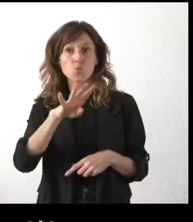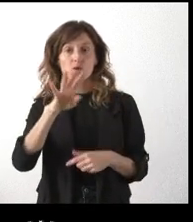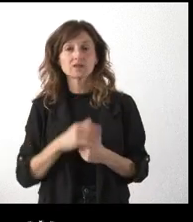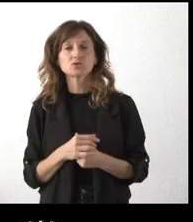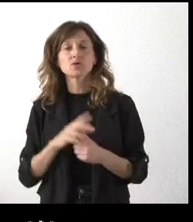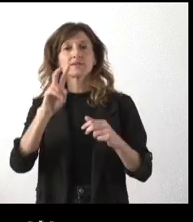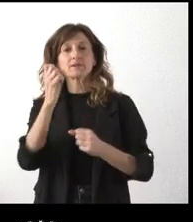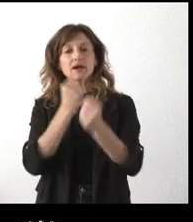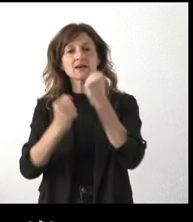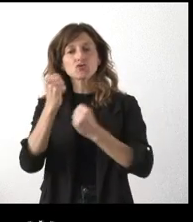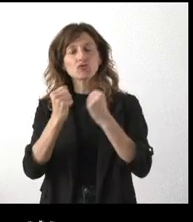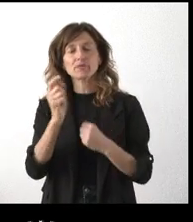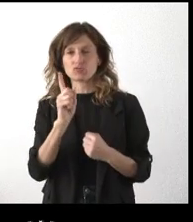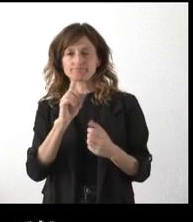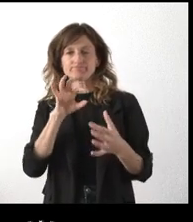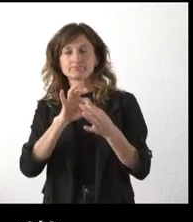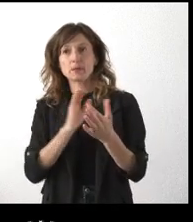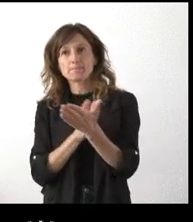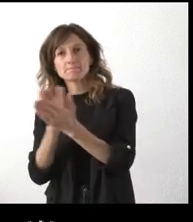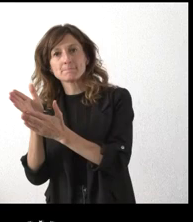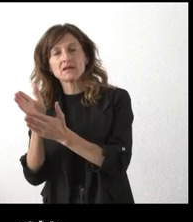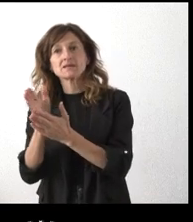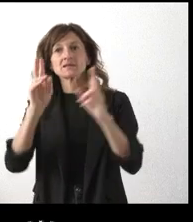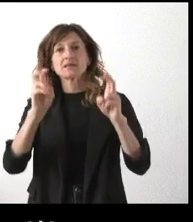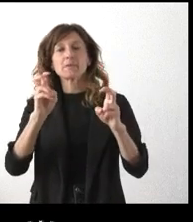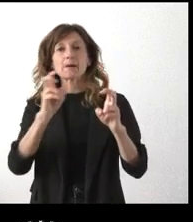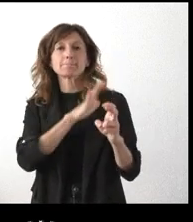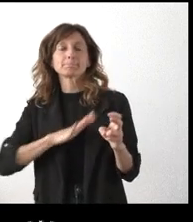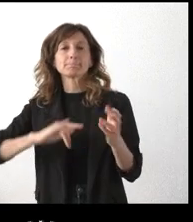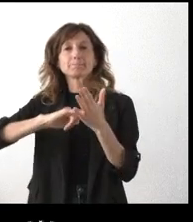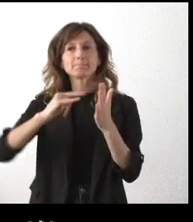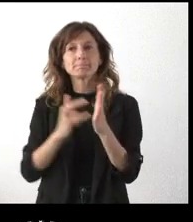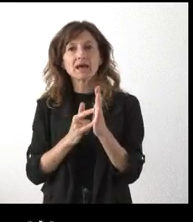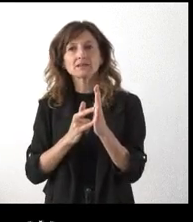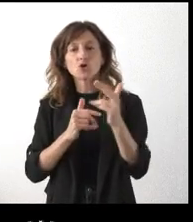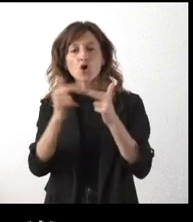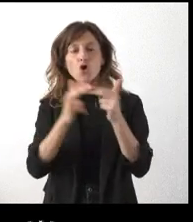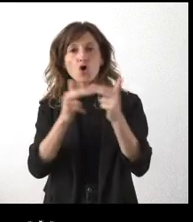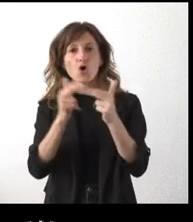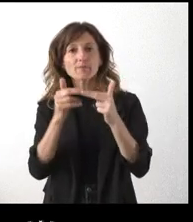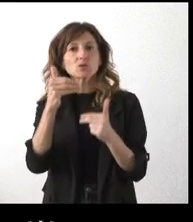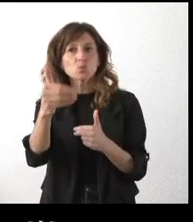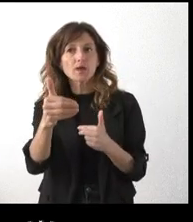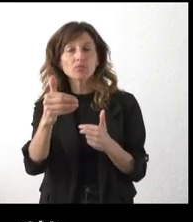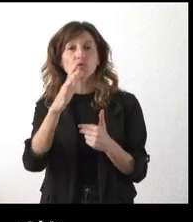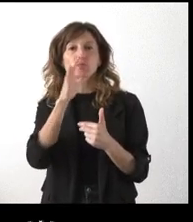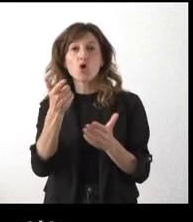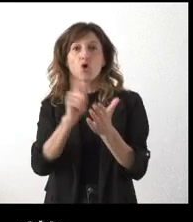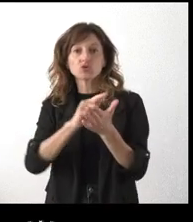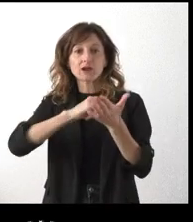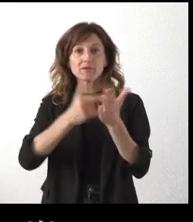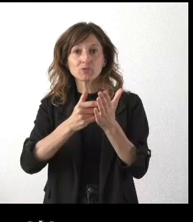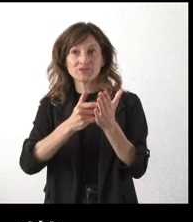económico y va dirigida y a los plazos las previsiones de inicio de las obras teniendo en cuenta que hay que sacar de nuevo el proyecto